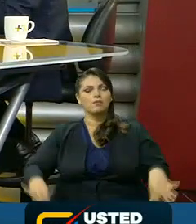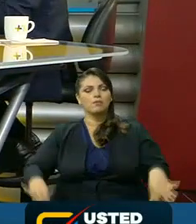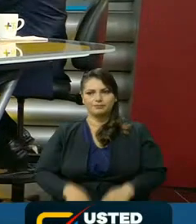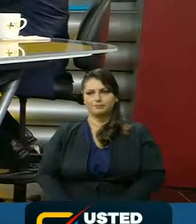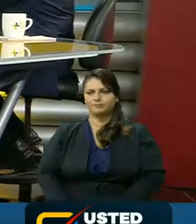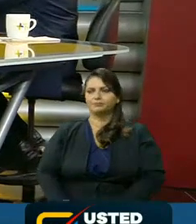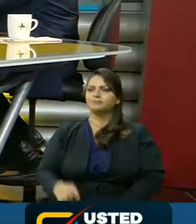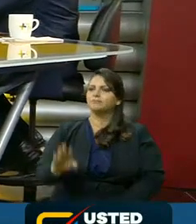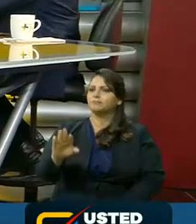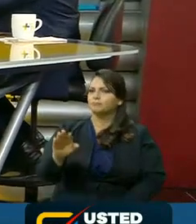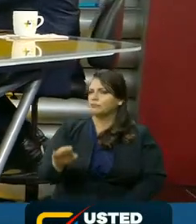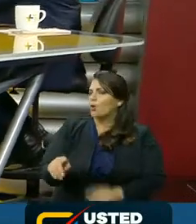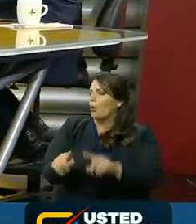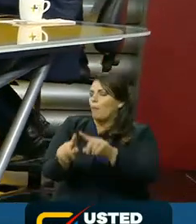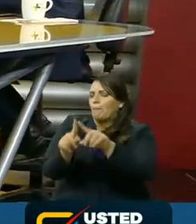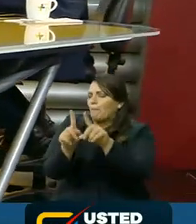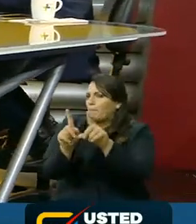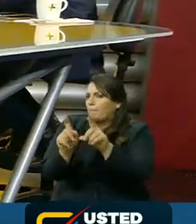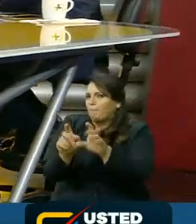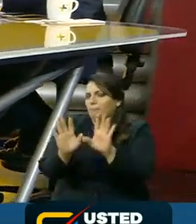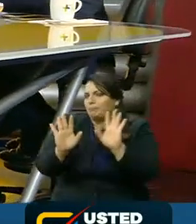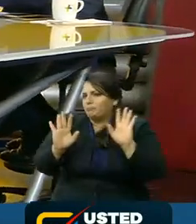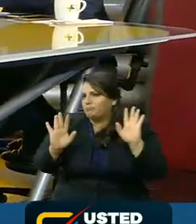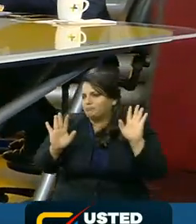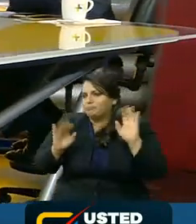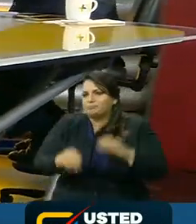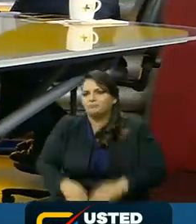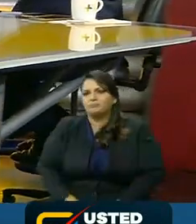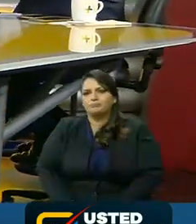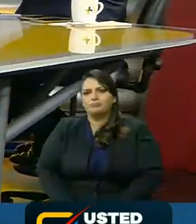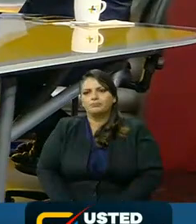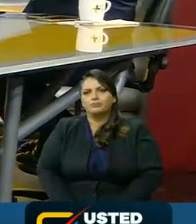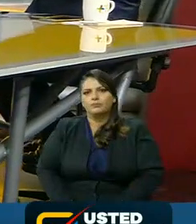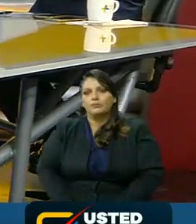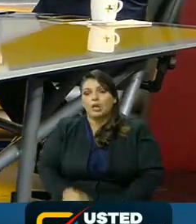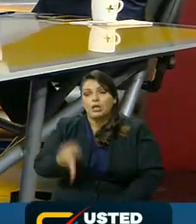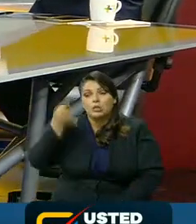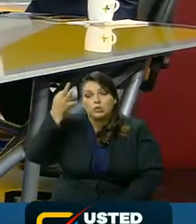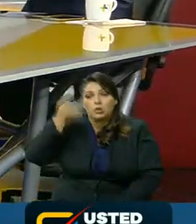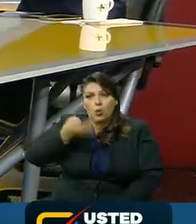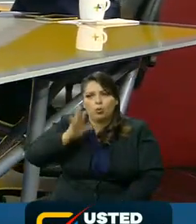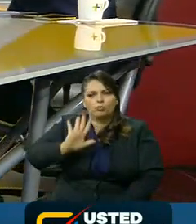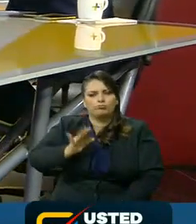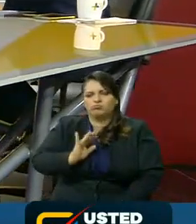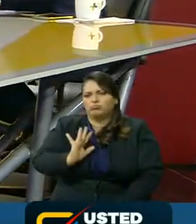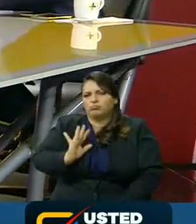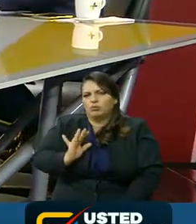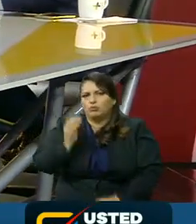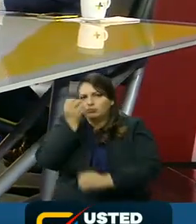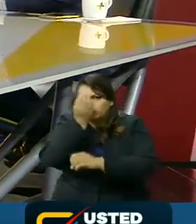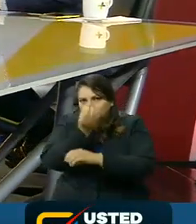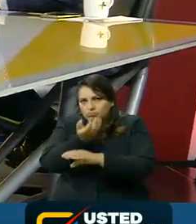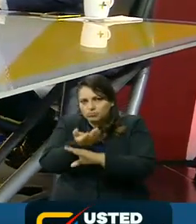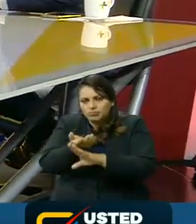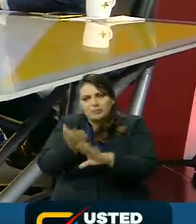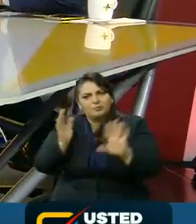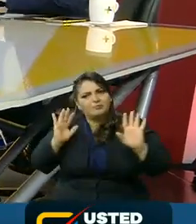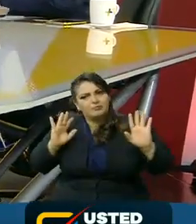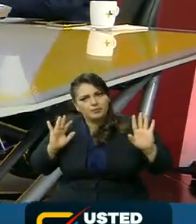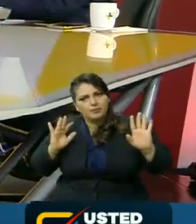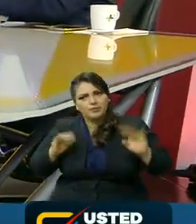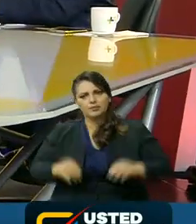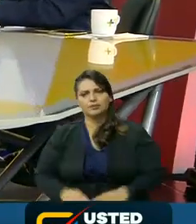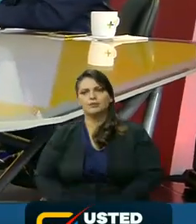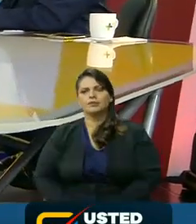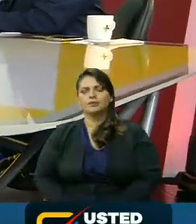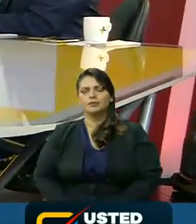dicho, usted lo acaba de manifestar, usted lo ratifica y yo también lo ratifico. Nada está dicho, sin embargo voy a hablar de un supuesto. ¿Cuál es la lectura de una segunda